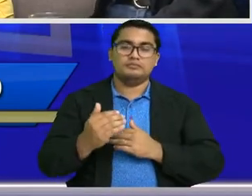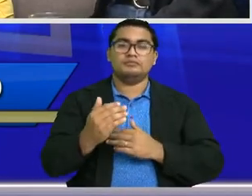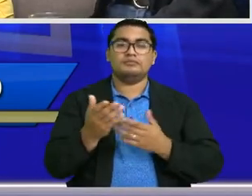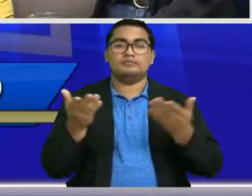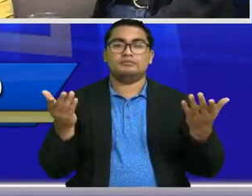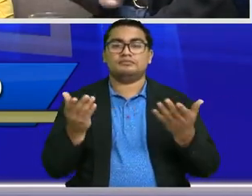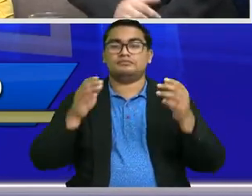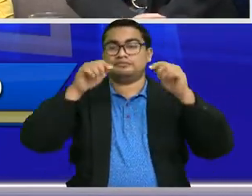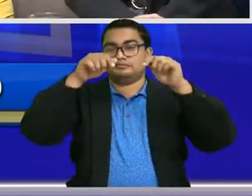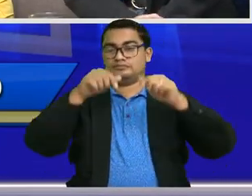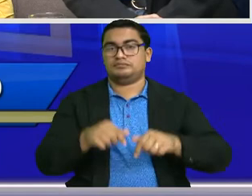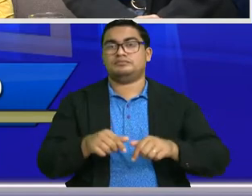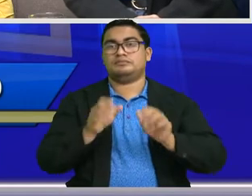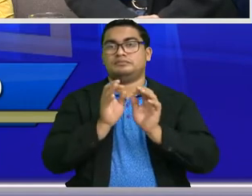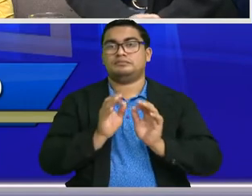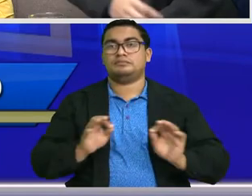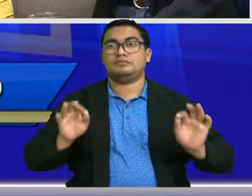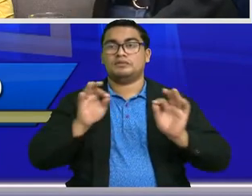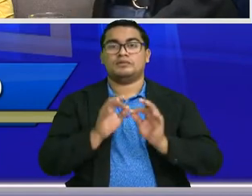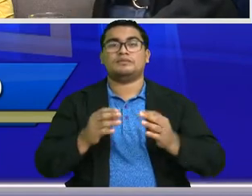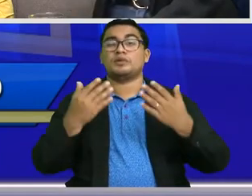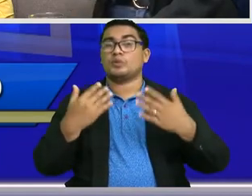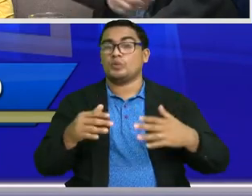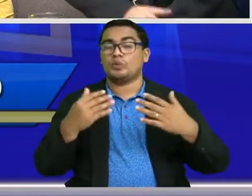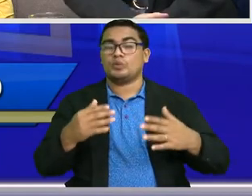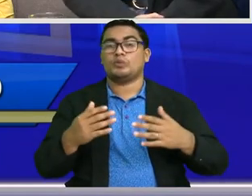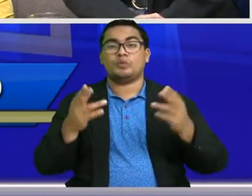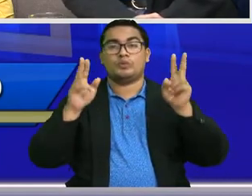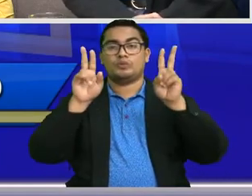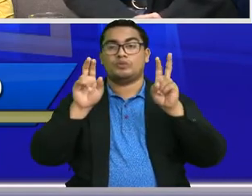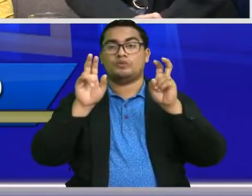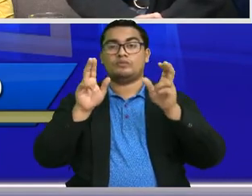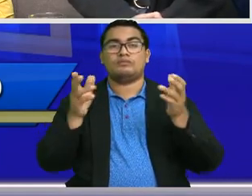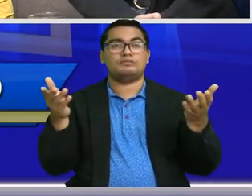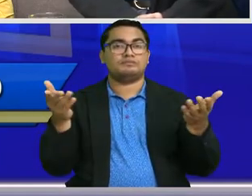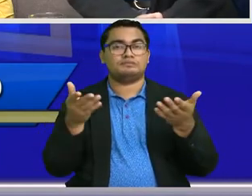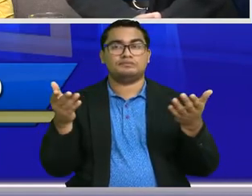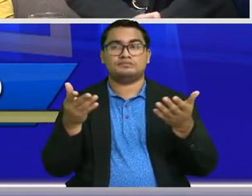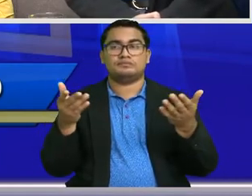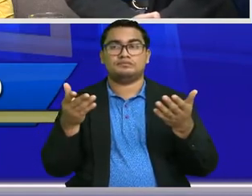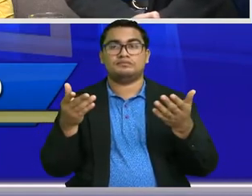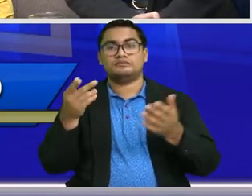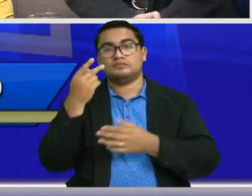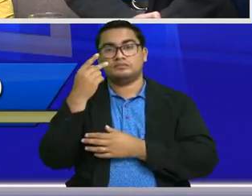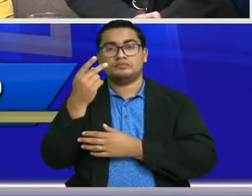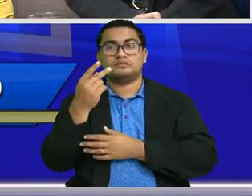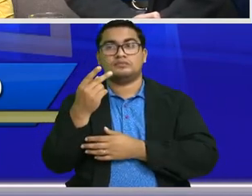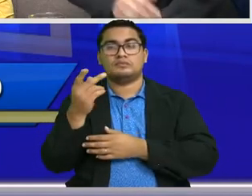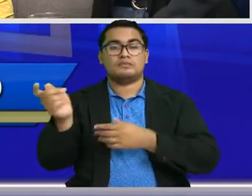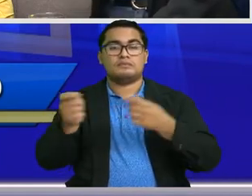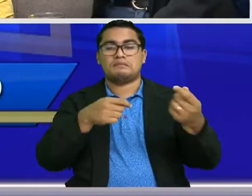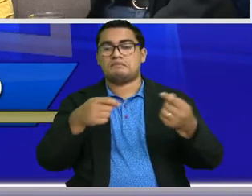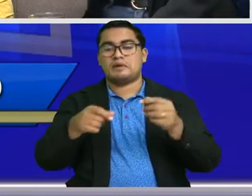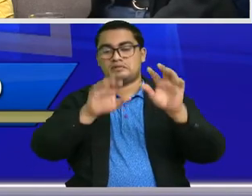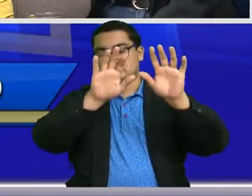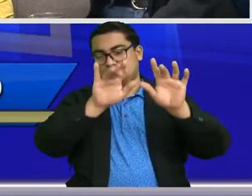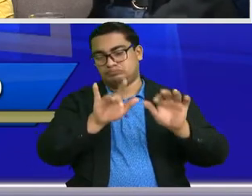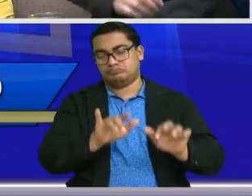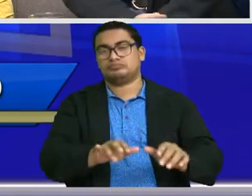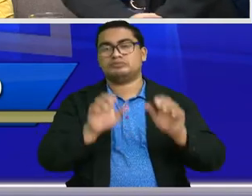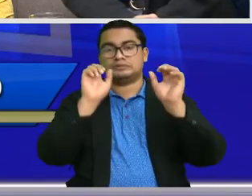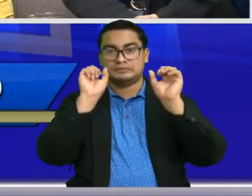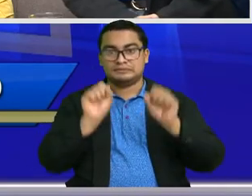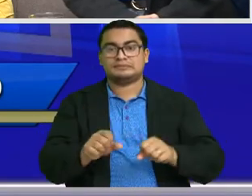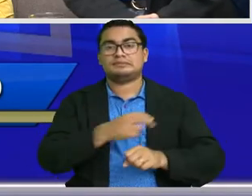es ahorita el boom, ¿verdad? Con todo el contexto actual en el que nos encontramos, vemos que los negocios no pueden quedarse atrás de la